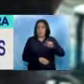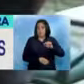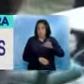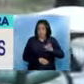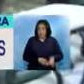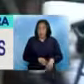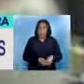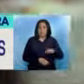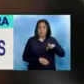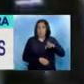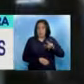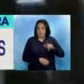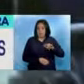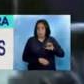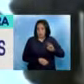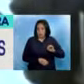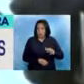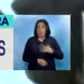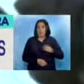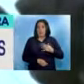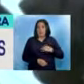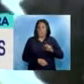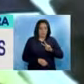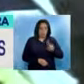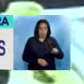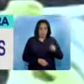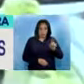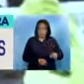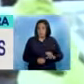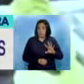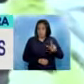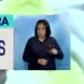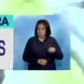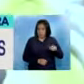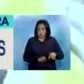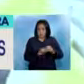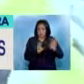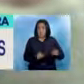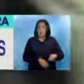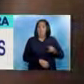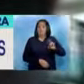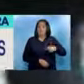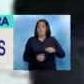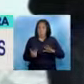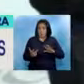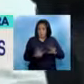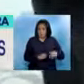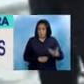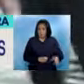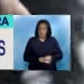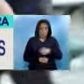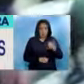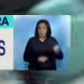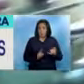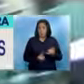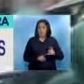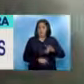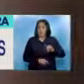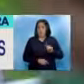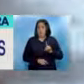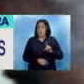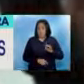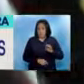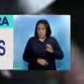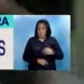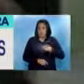Palacios, de 21 años. Había robado solo ese día 1.810 soles en ropa. Sus subalternos son Yaritza Cabrera